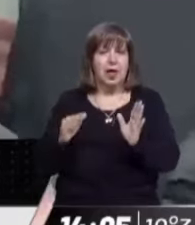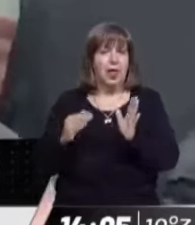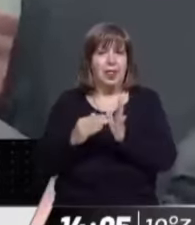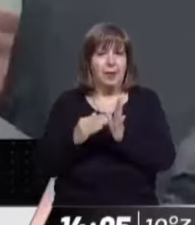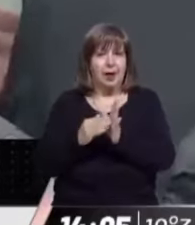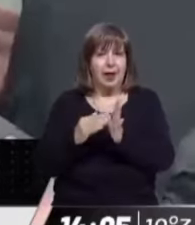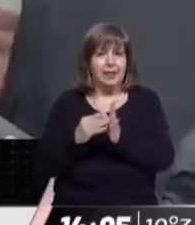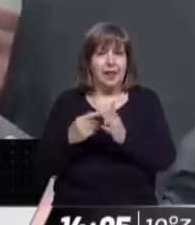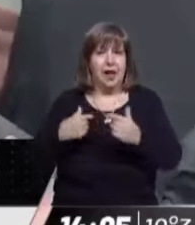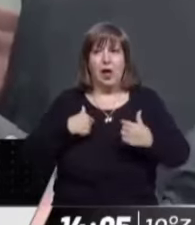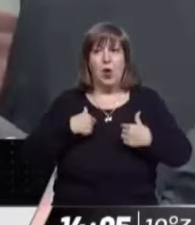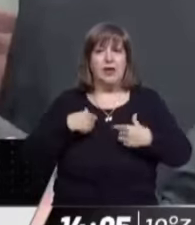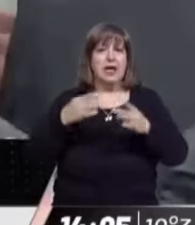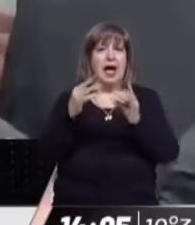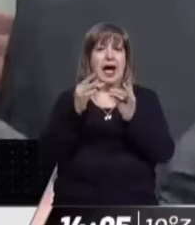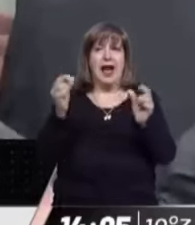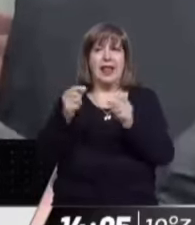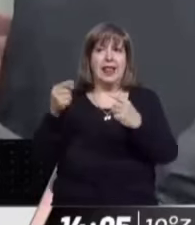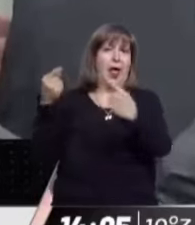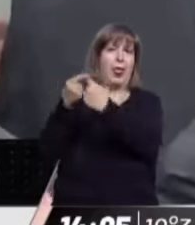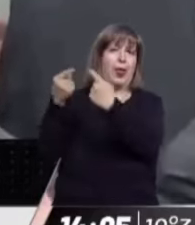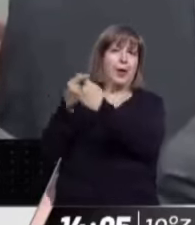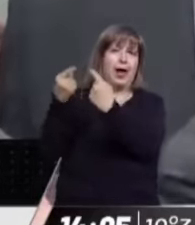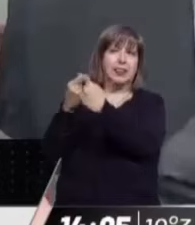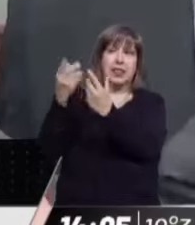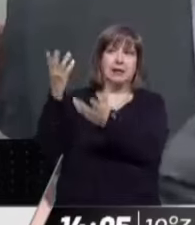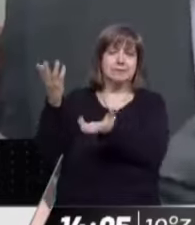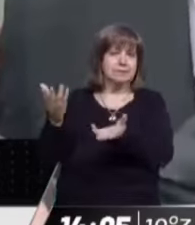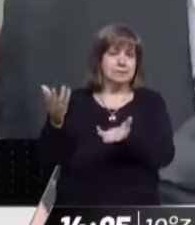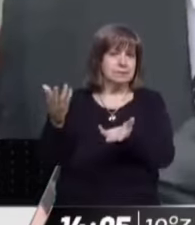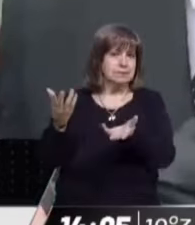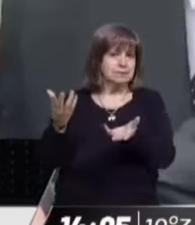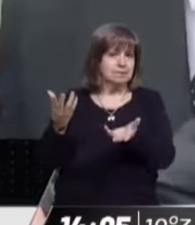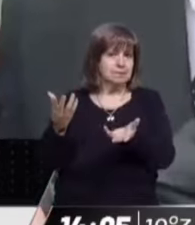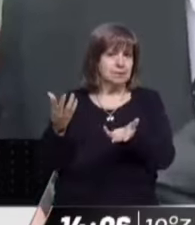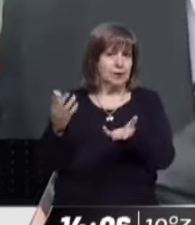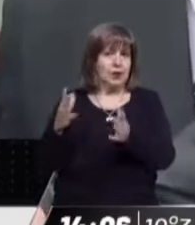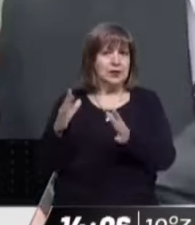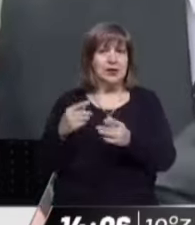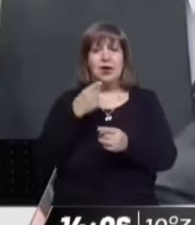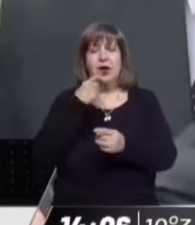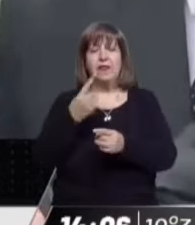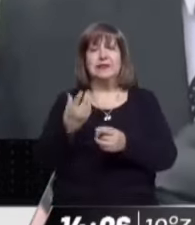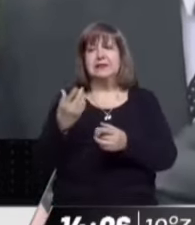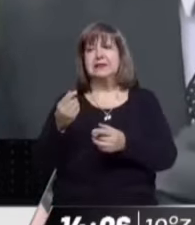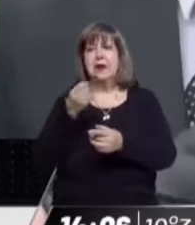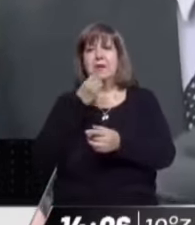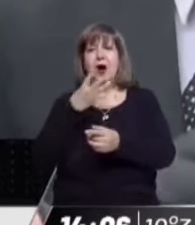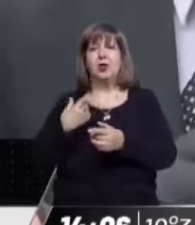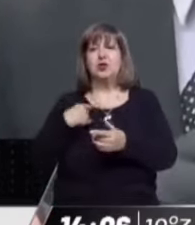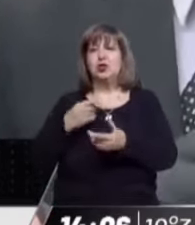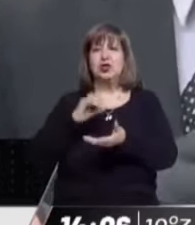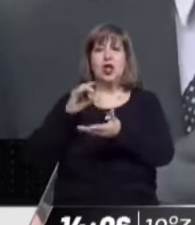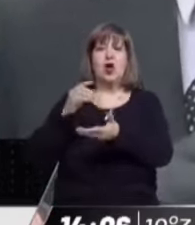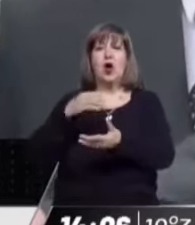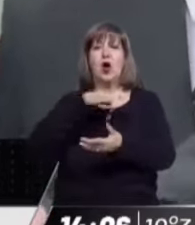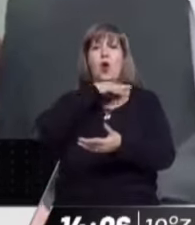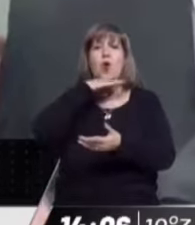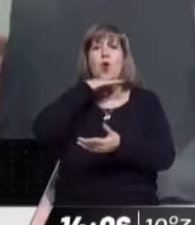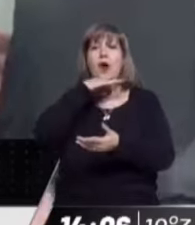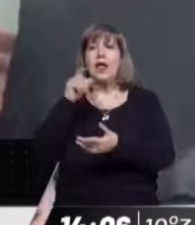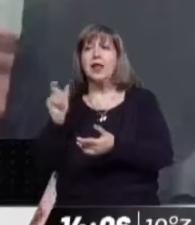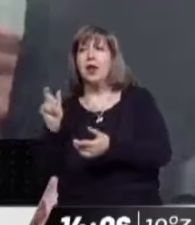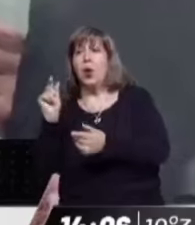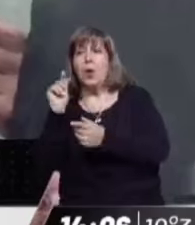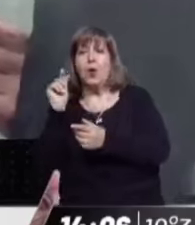no es un debate de calidad, es un debate muy pobre, muy, muy pobre. Nadie le va a decir, no, ¿sabes qué? Yo te doy de Junín al de Rivadavia,